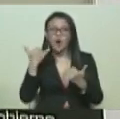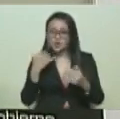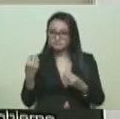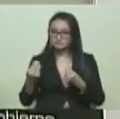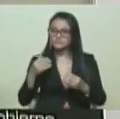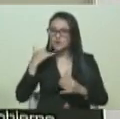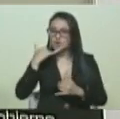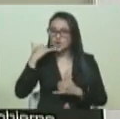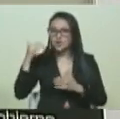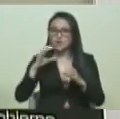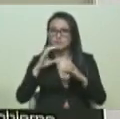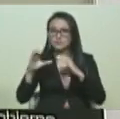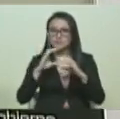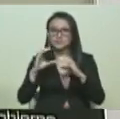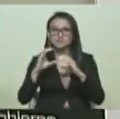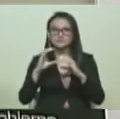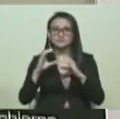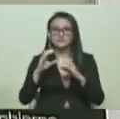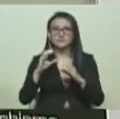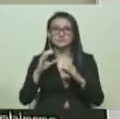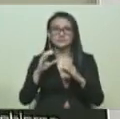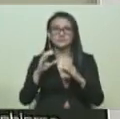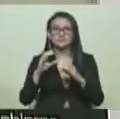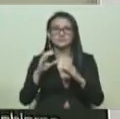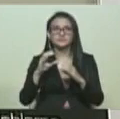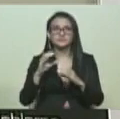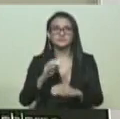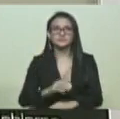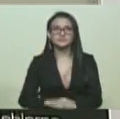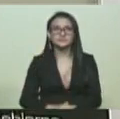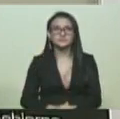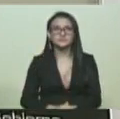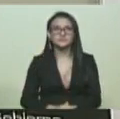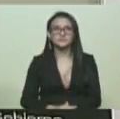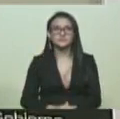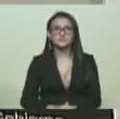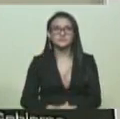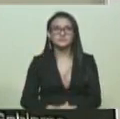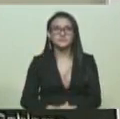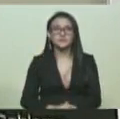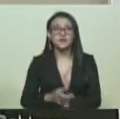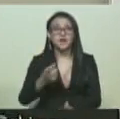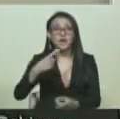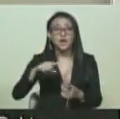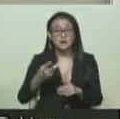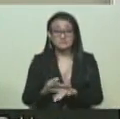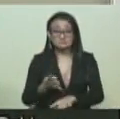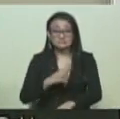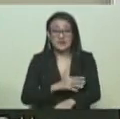haciendo con algunos de ellos para que redoblen sus sistemas de seguridad.